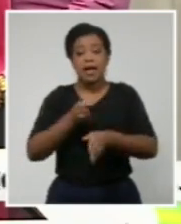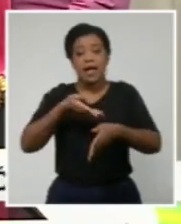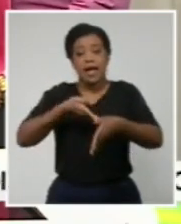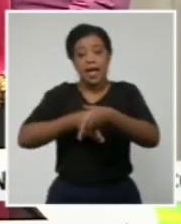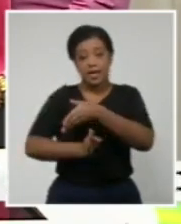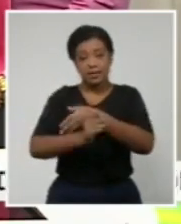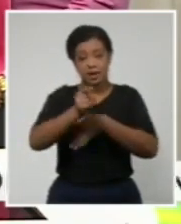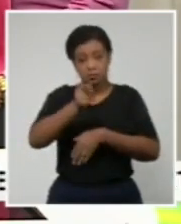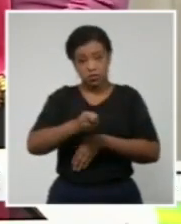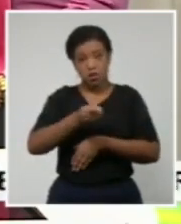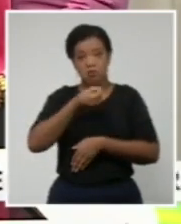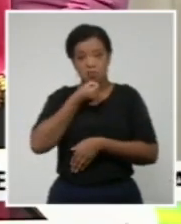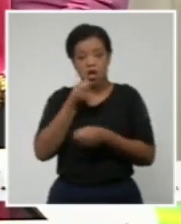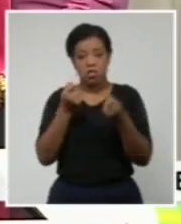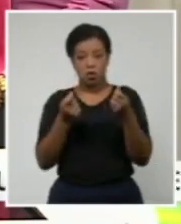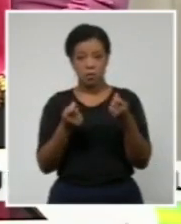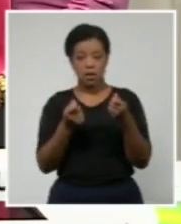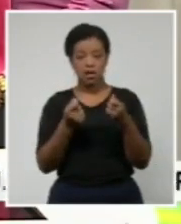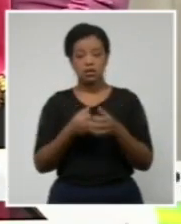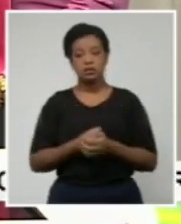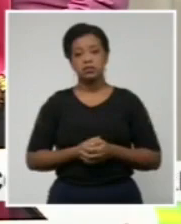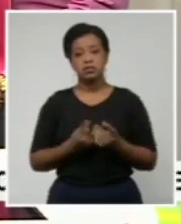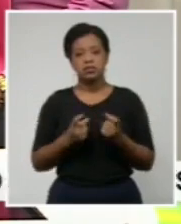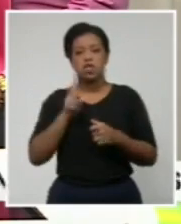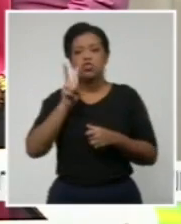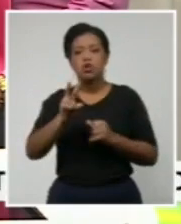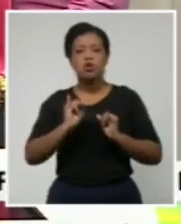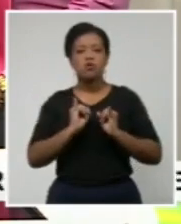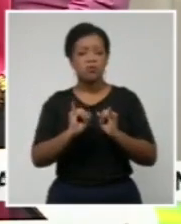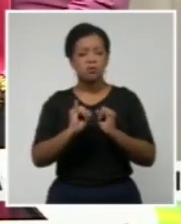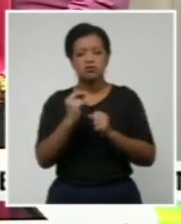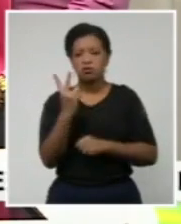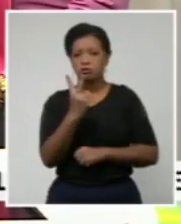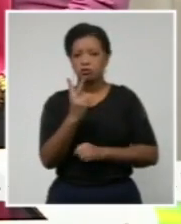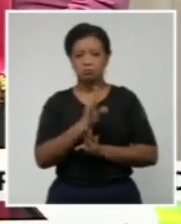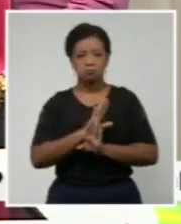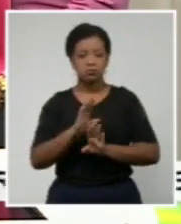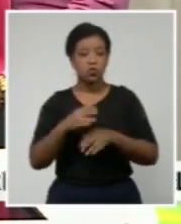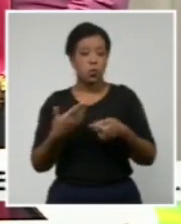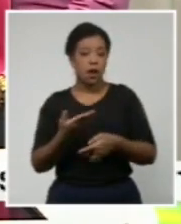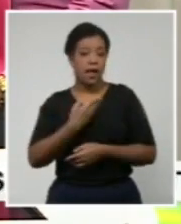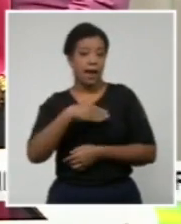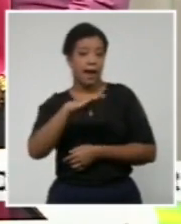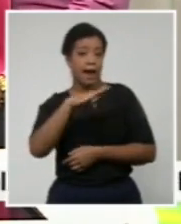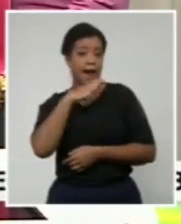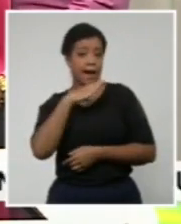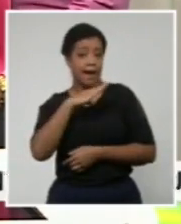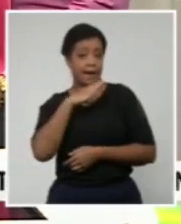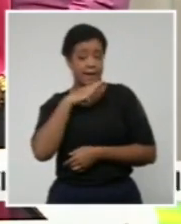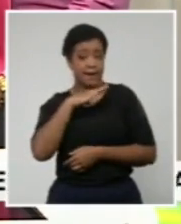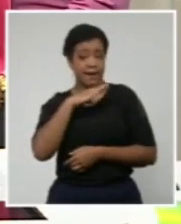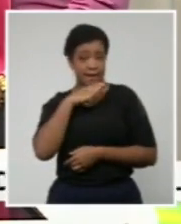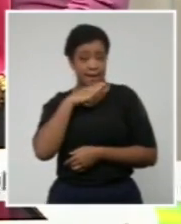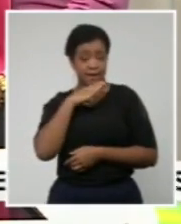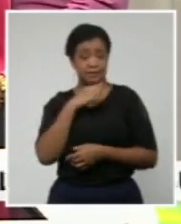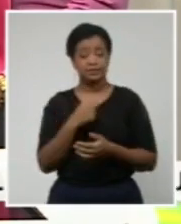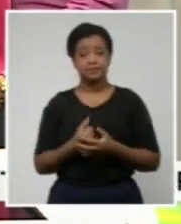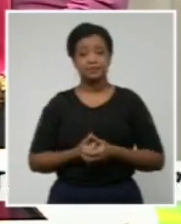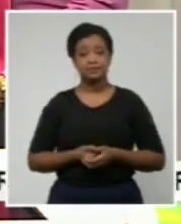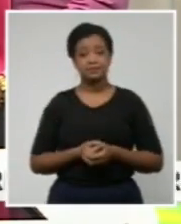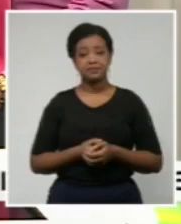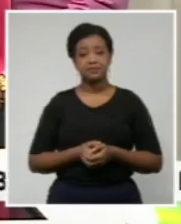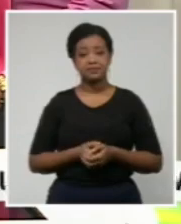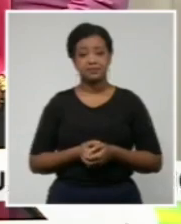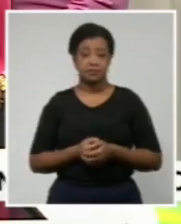de su cartera dos datos solamente: su identificación como forma de gestión no estatal con su carnet de identidad,